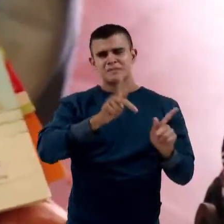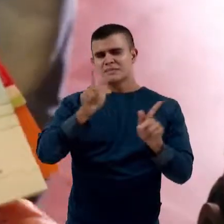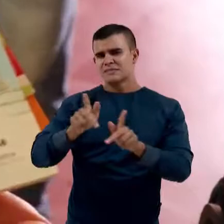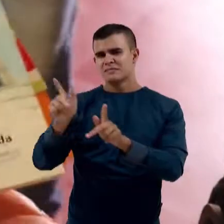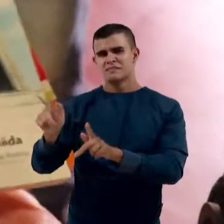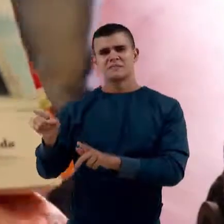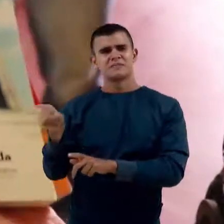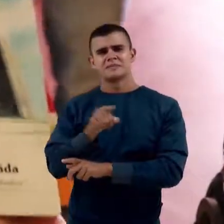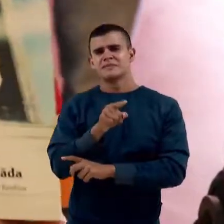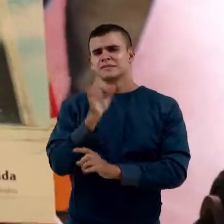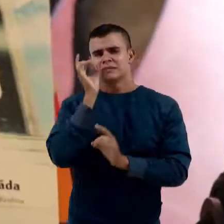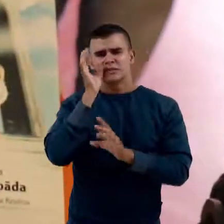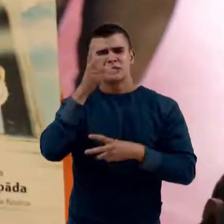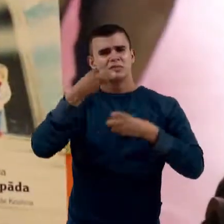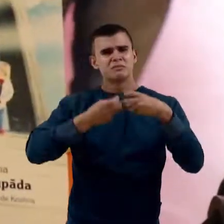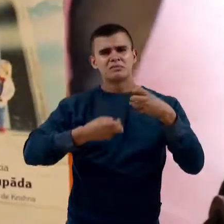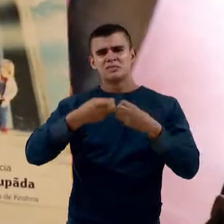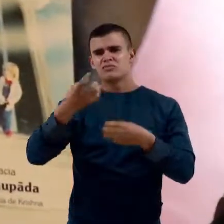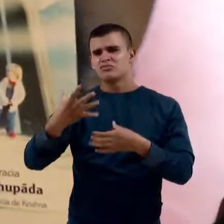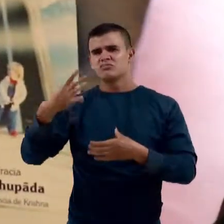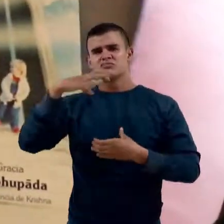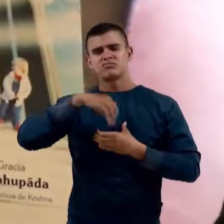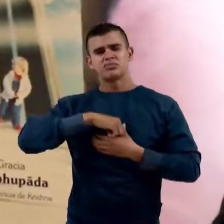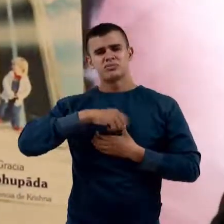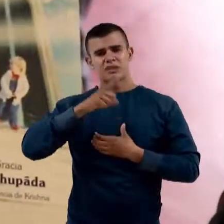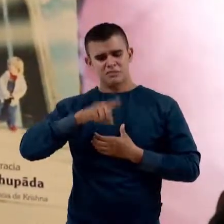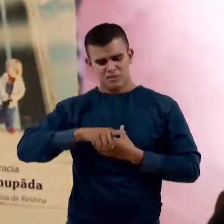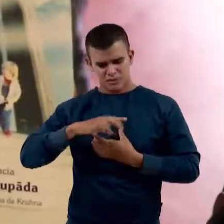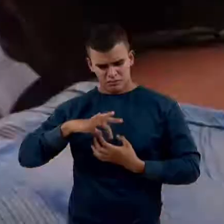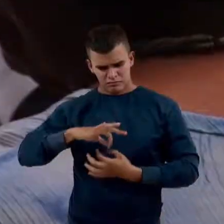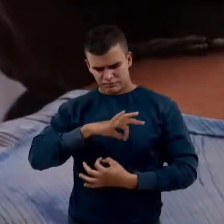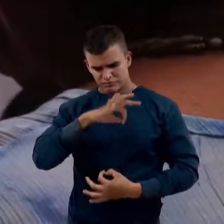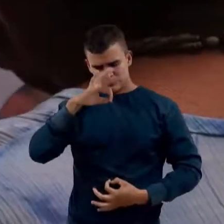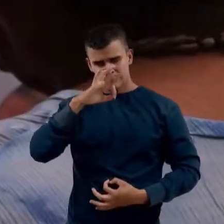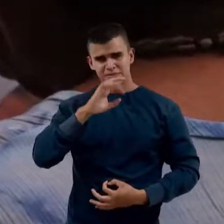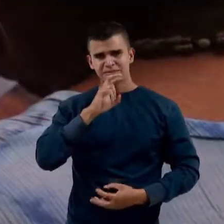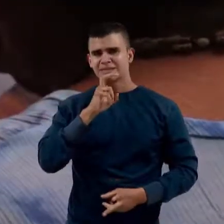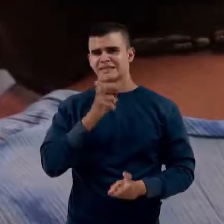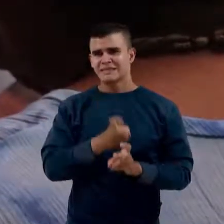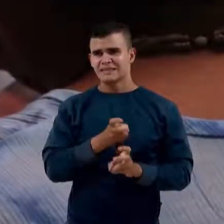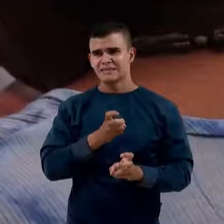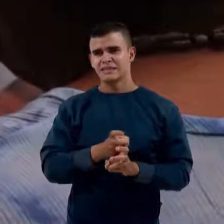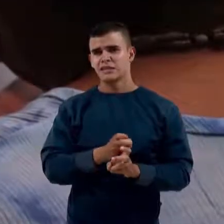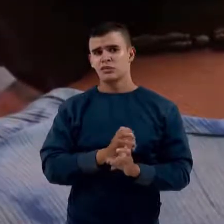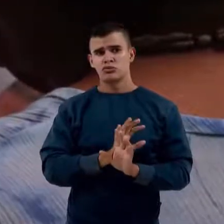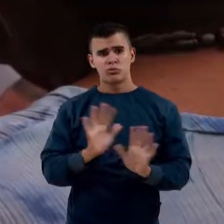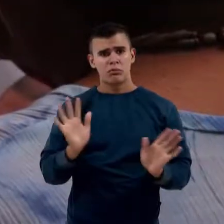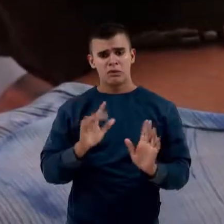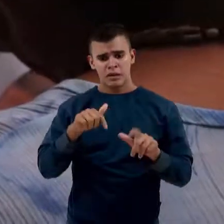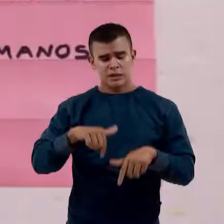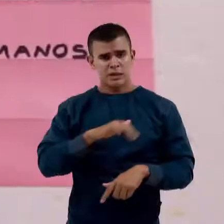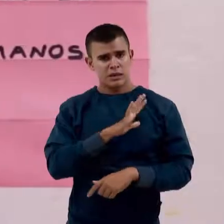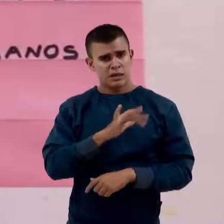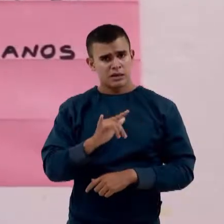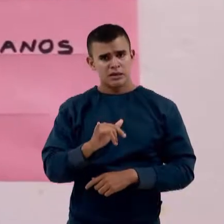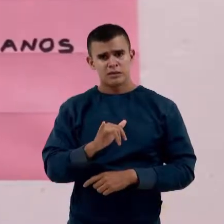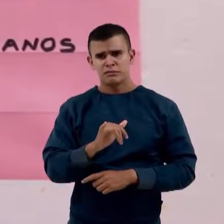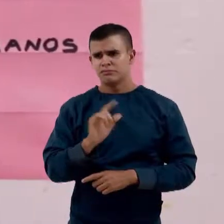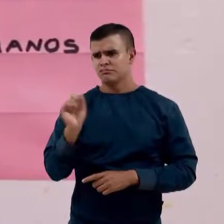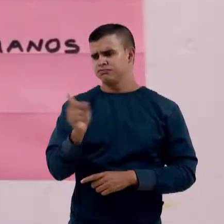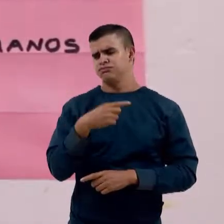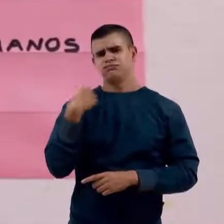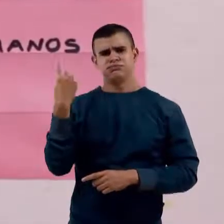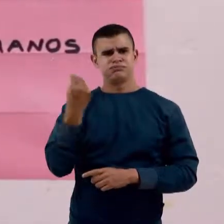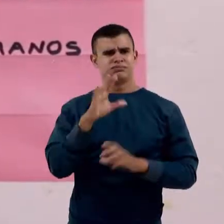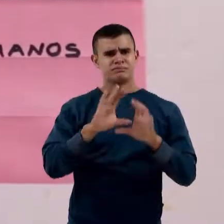la crisis de humanidad y de espiritualidad que vive el mundo, ¿no? Y allí yo creo que no solo en Cali o en el Valle, sino en todo